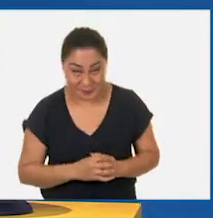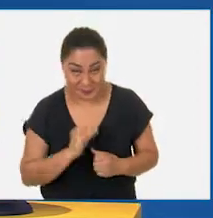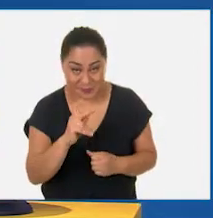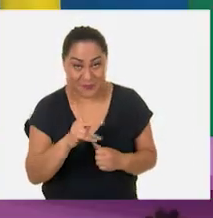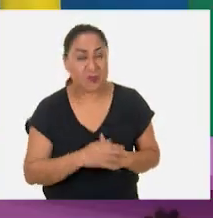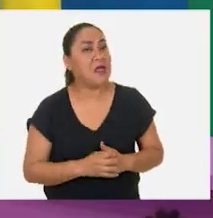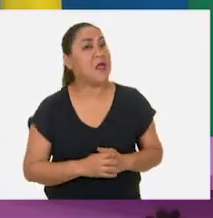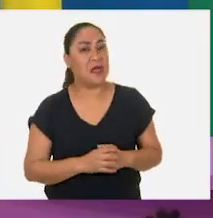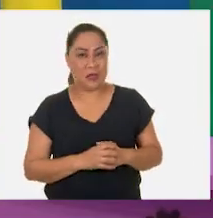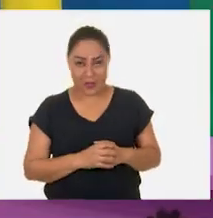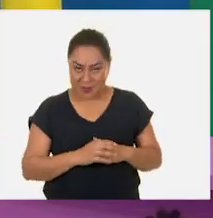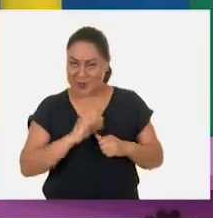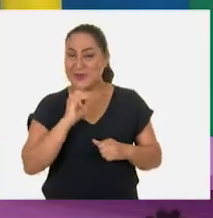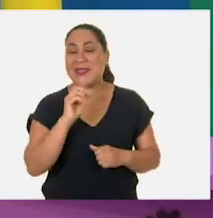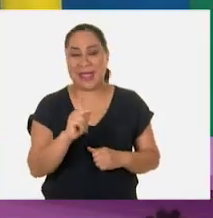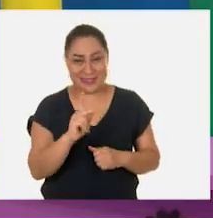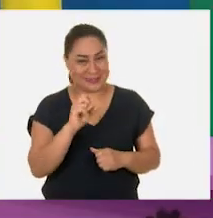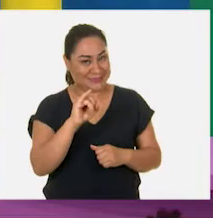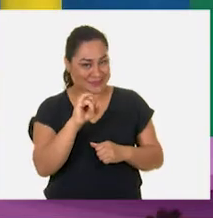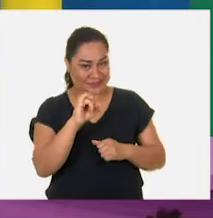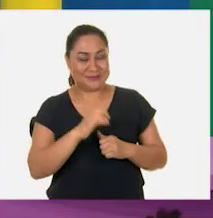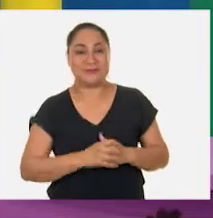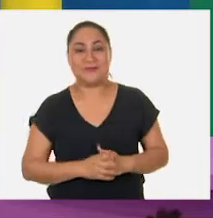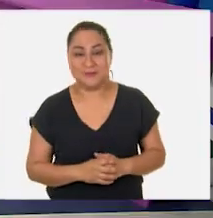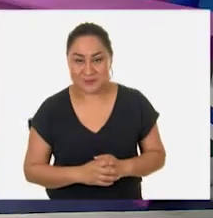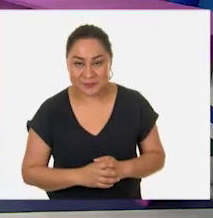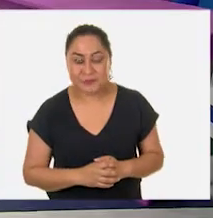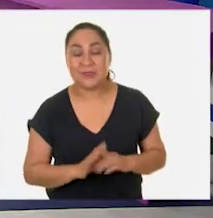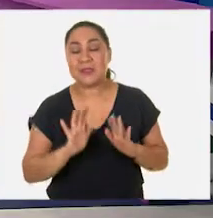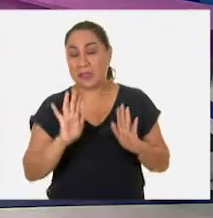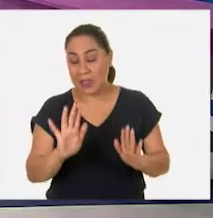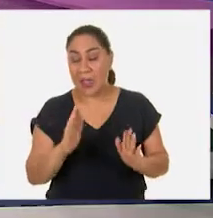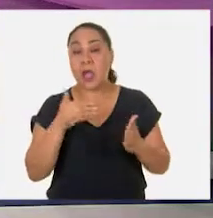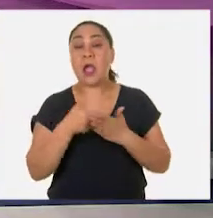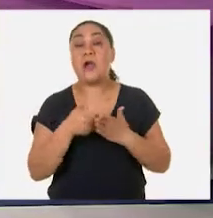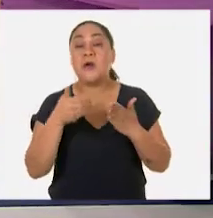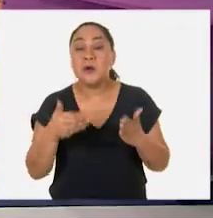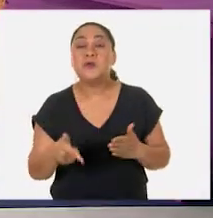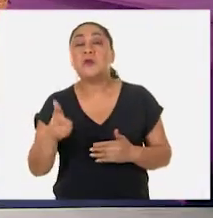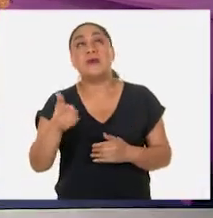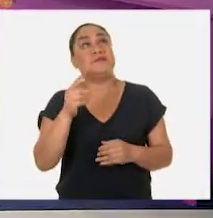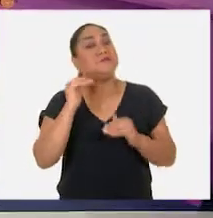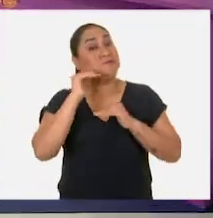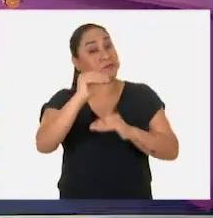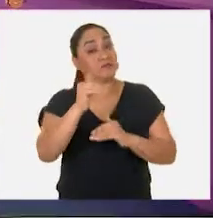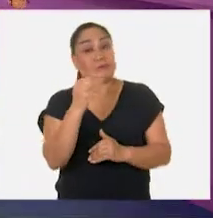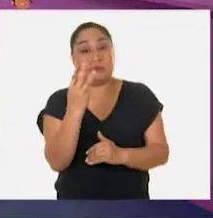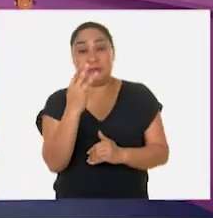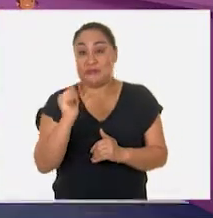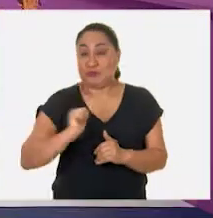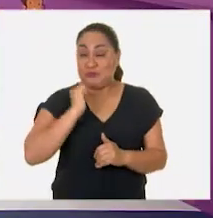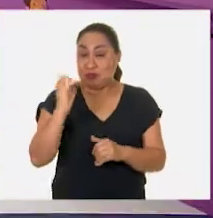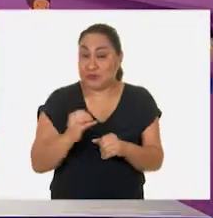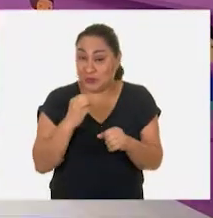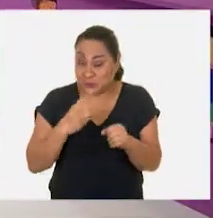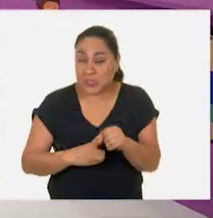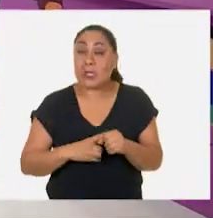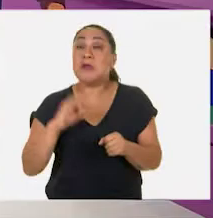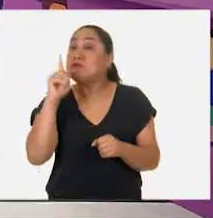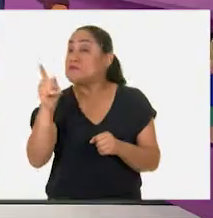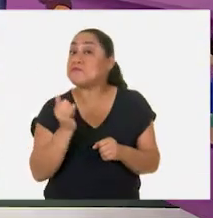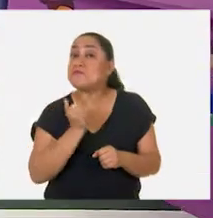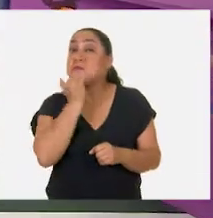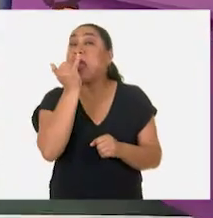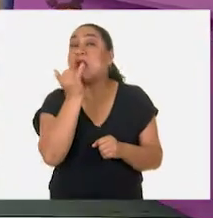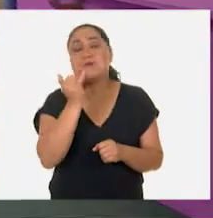muy bien. Ok. Bueno. Y bueno, en dado caso vas a tener solamente 3 oportunidades. Cada vez que te equivoques te voy a poner un tachecito